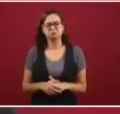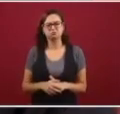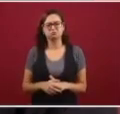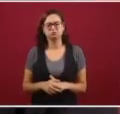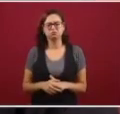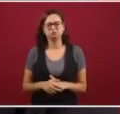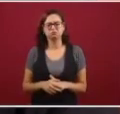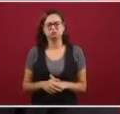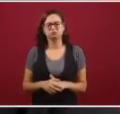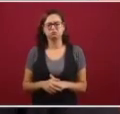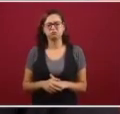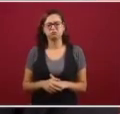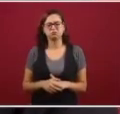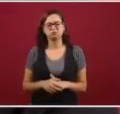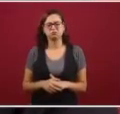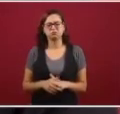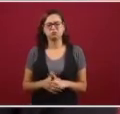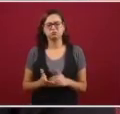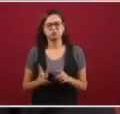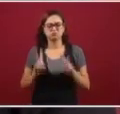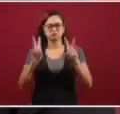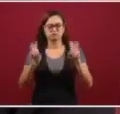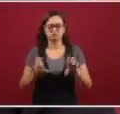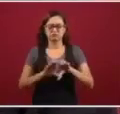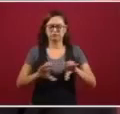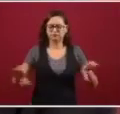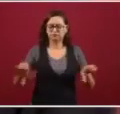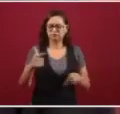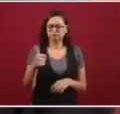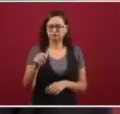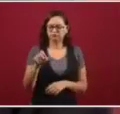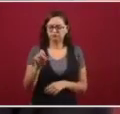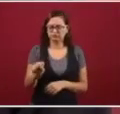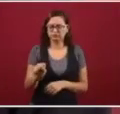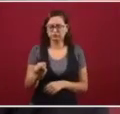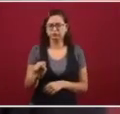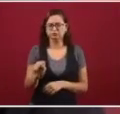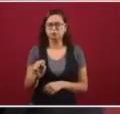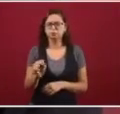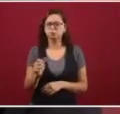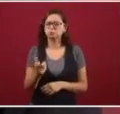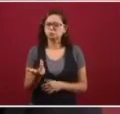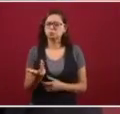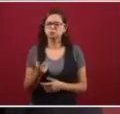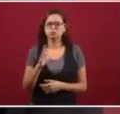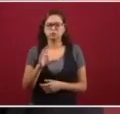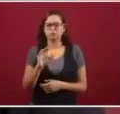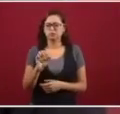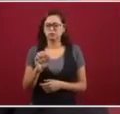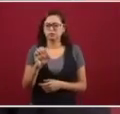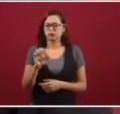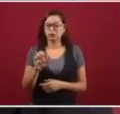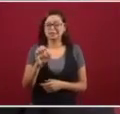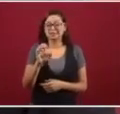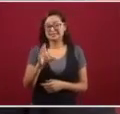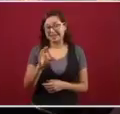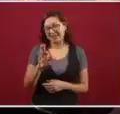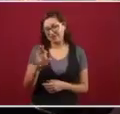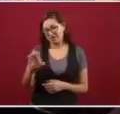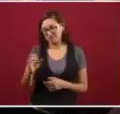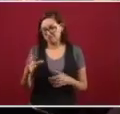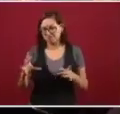acerca de los gasoductos que tienen que ver con la Comisión Federal de Electricidad. A ver,